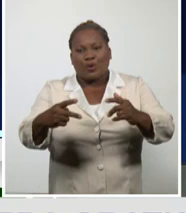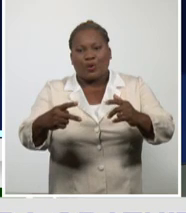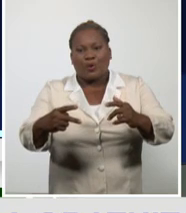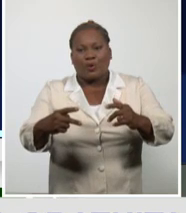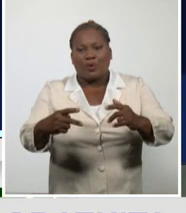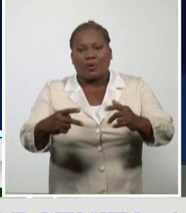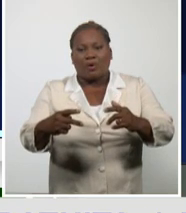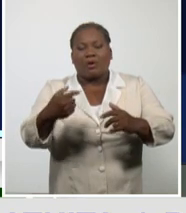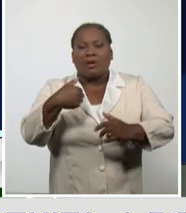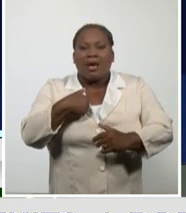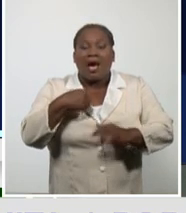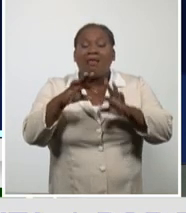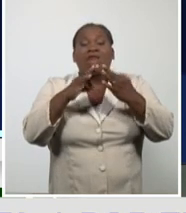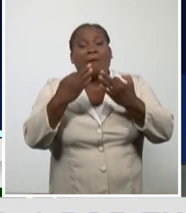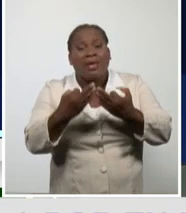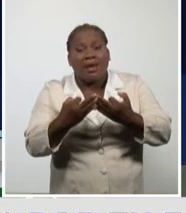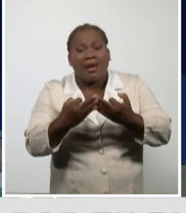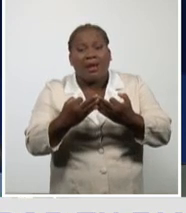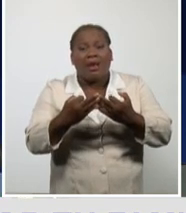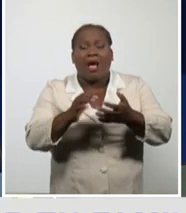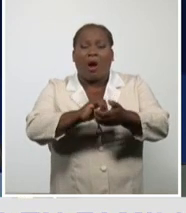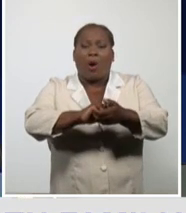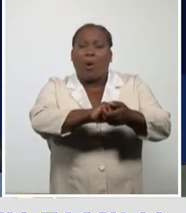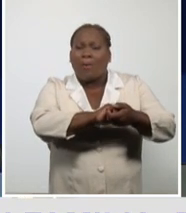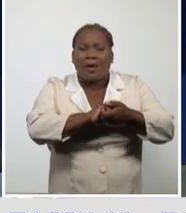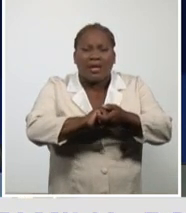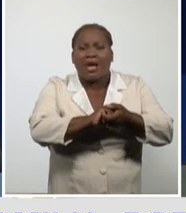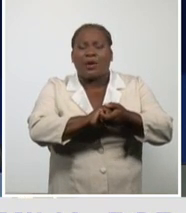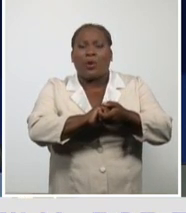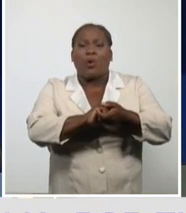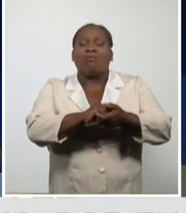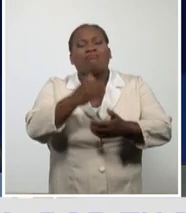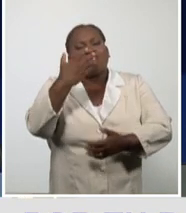damos nuestras condolencias a sus familiares, allegados y demás